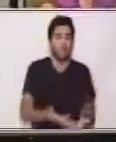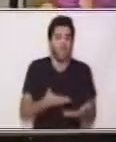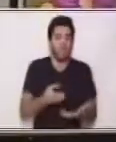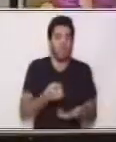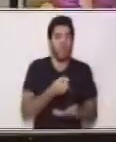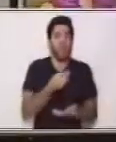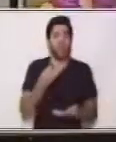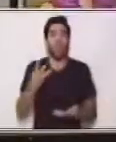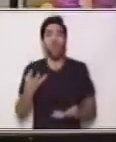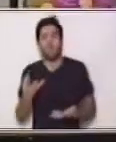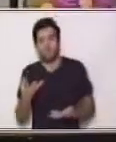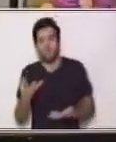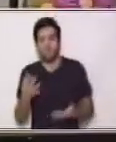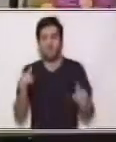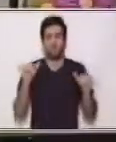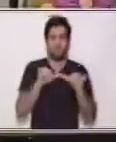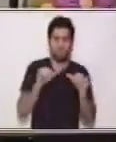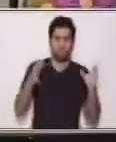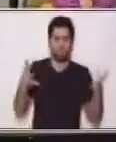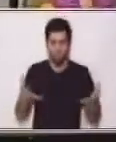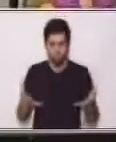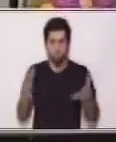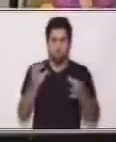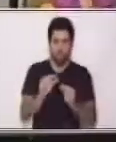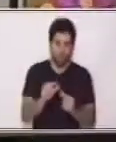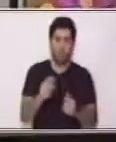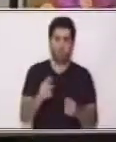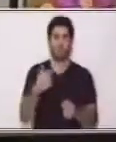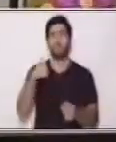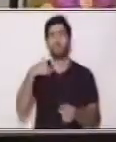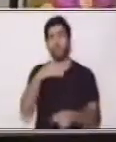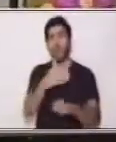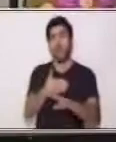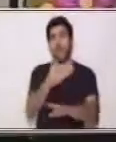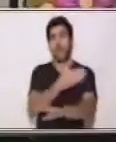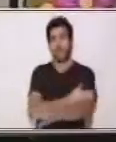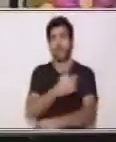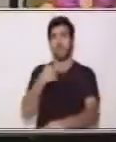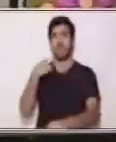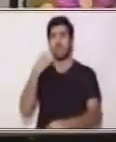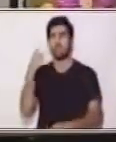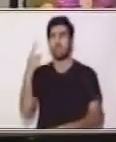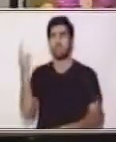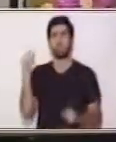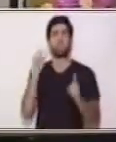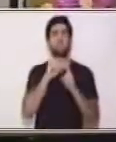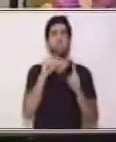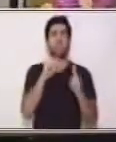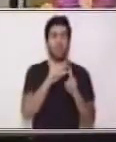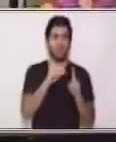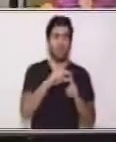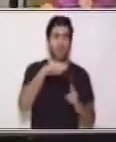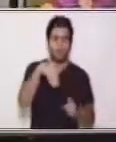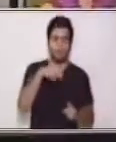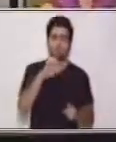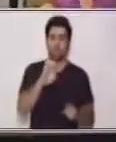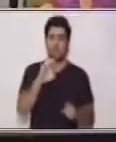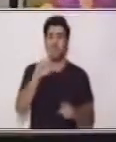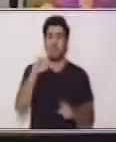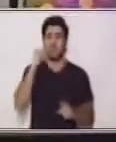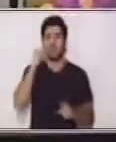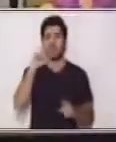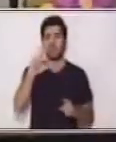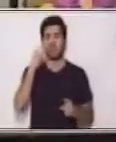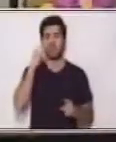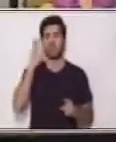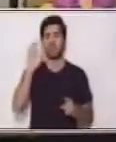Para este tema primero tengo que conocer qué significa la palabra estimación y medición.